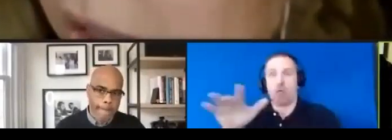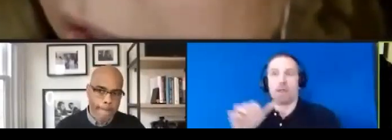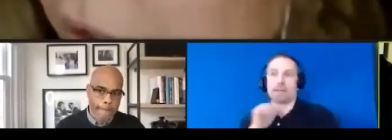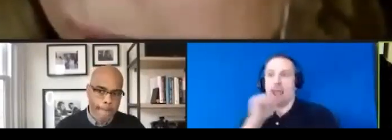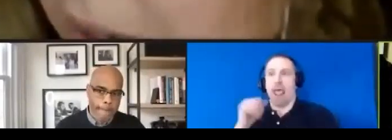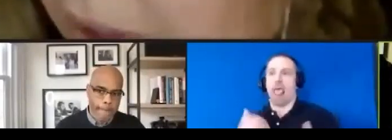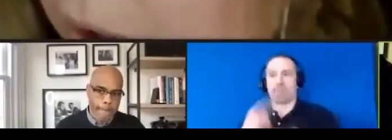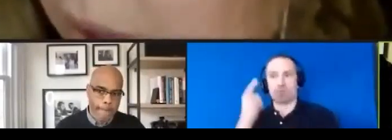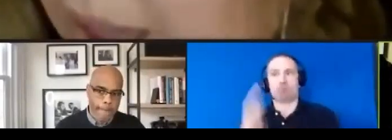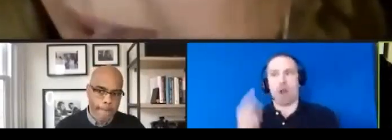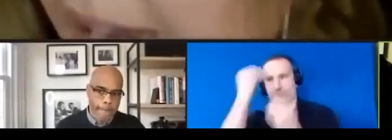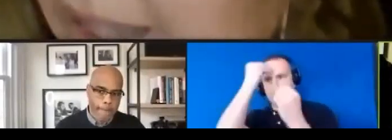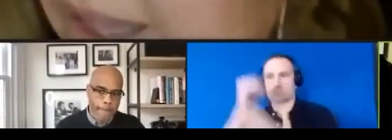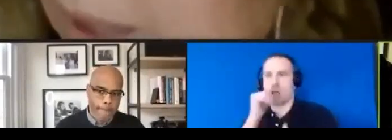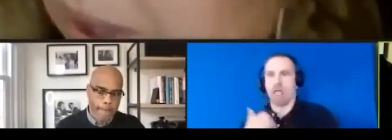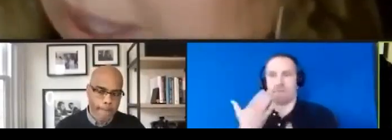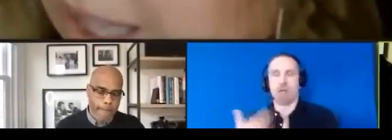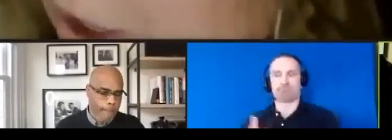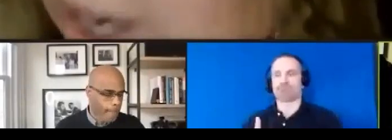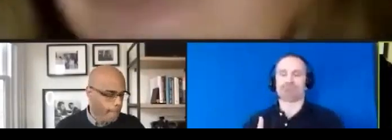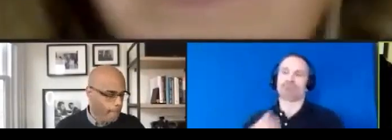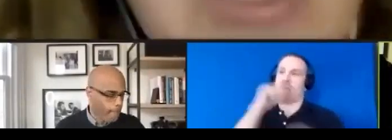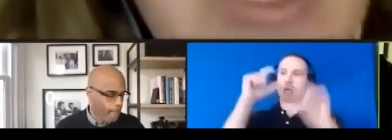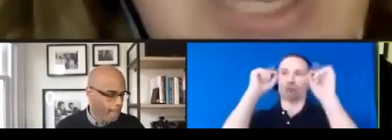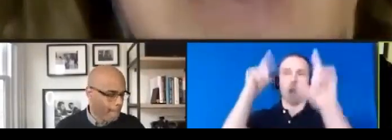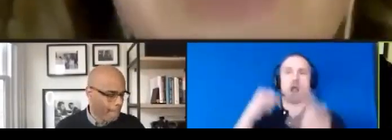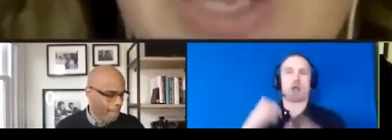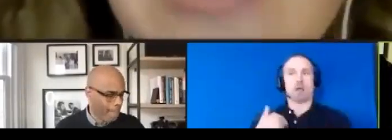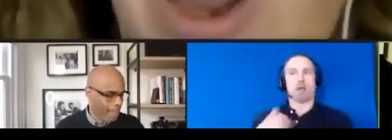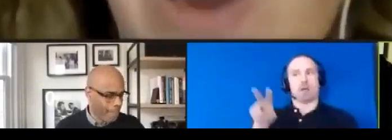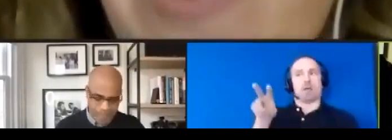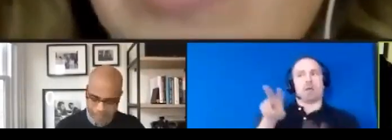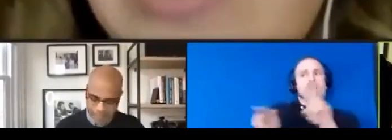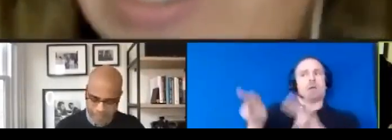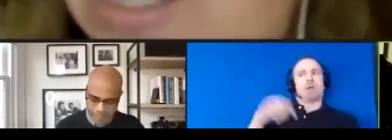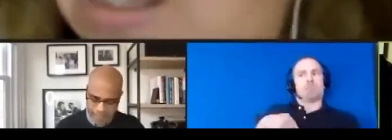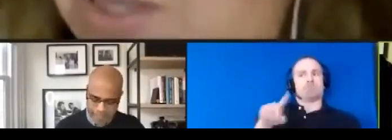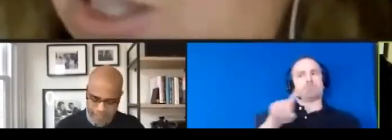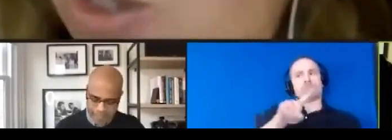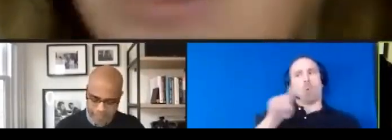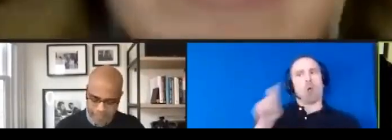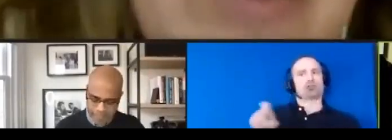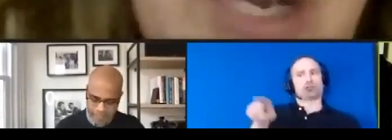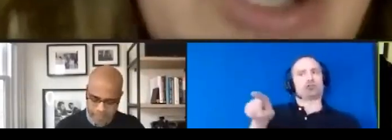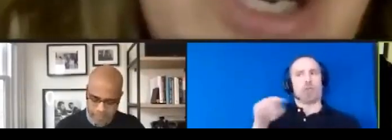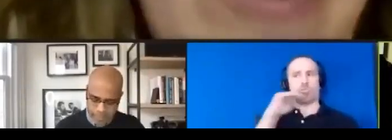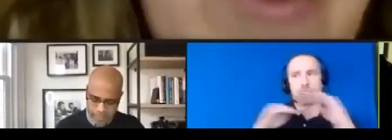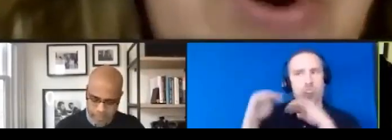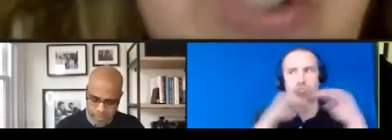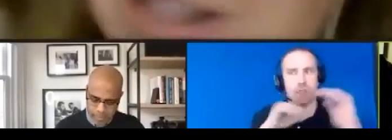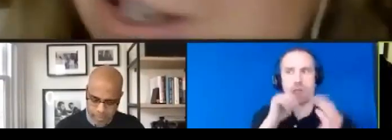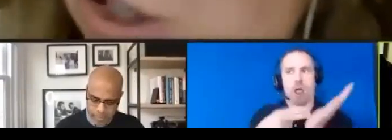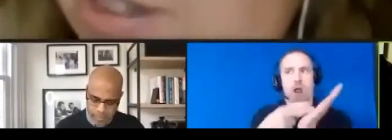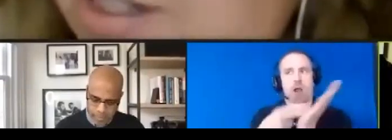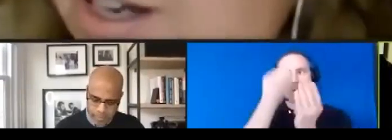este yo siento que está mintiendo de los números en la presentación entonces voy a pedir que las personas que